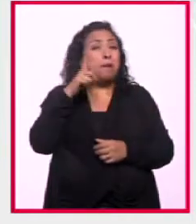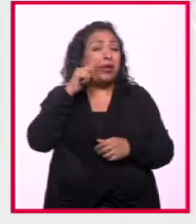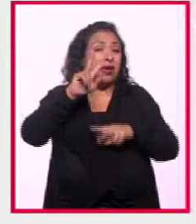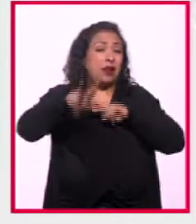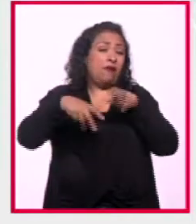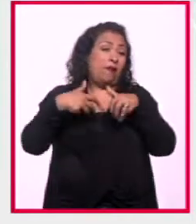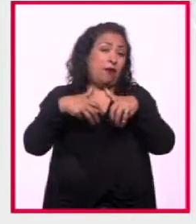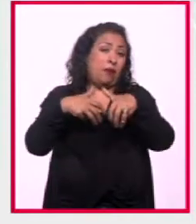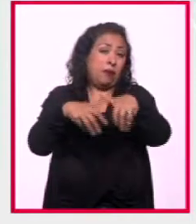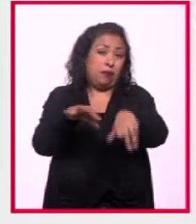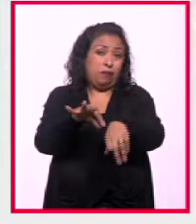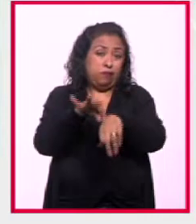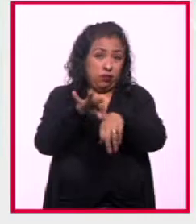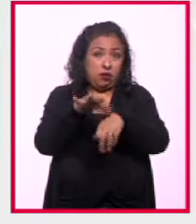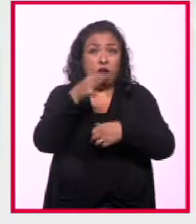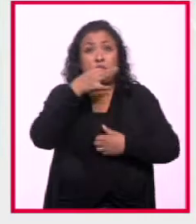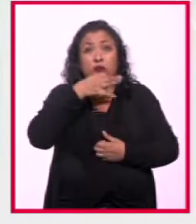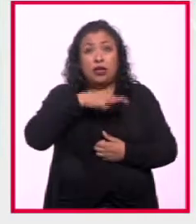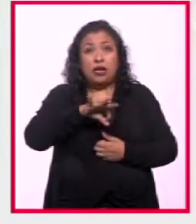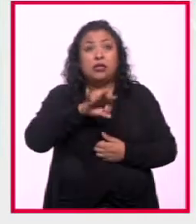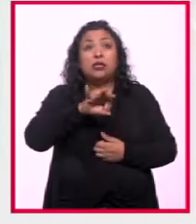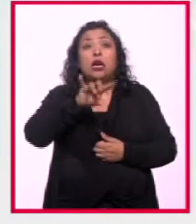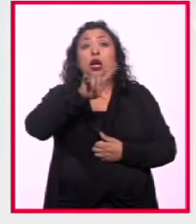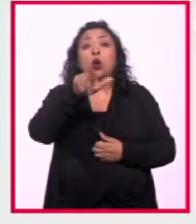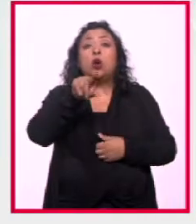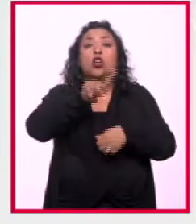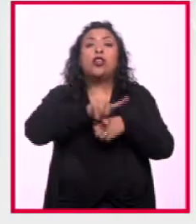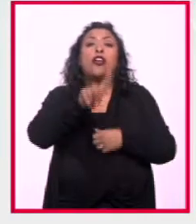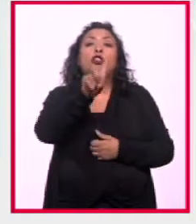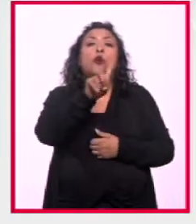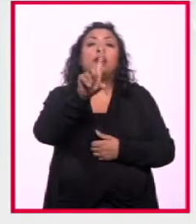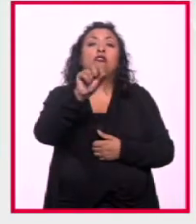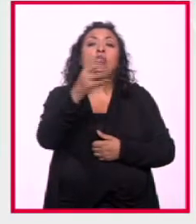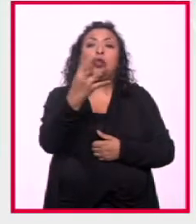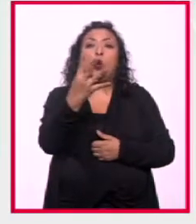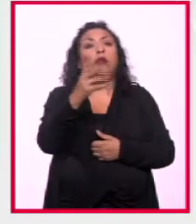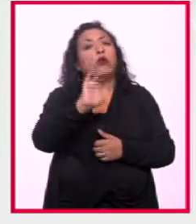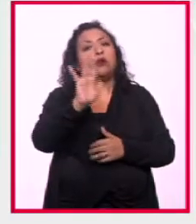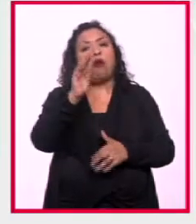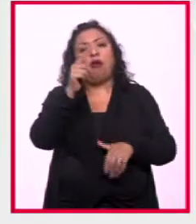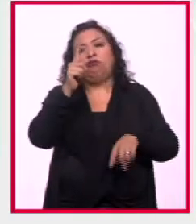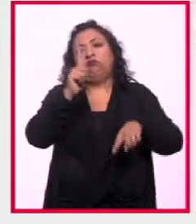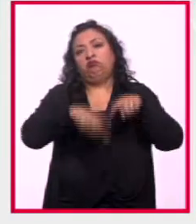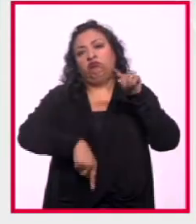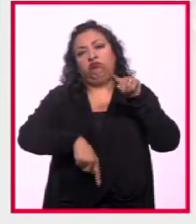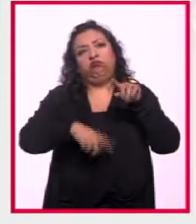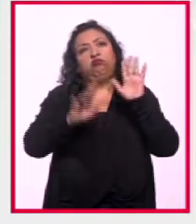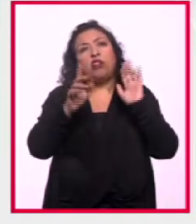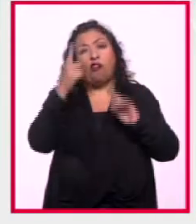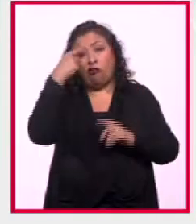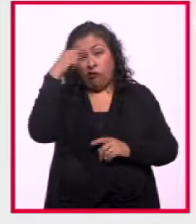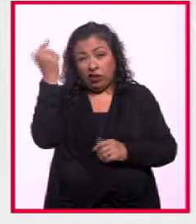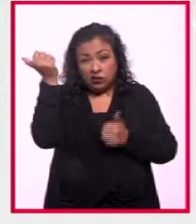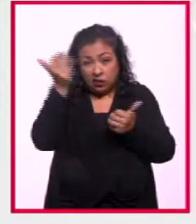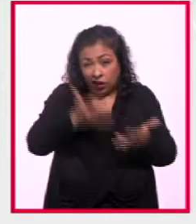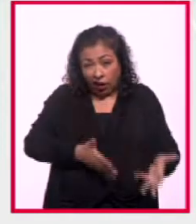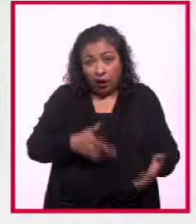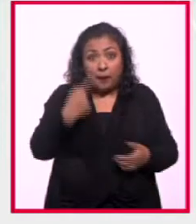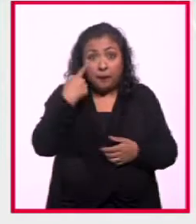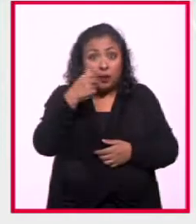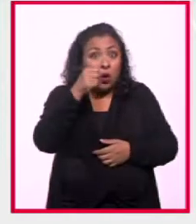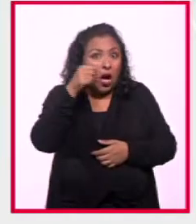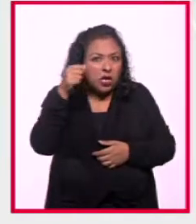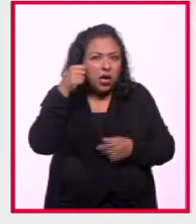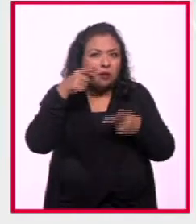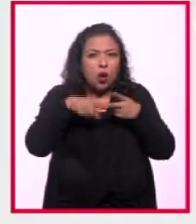mañana ha vivido esta fiesta al domingo 24 estoy comentando los hasta el domingo 24 no es fácil trajera ya hemos visto desde el día de ayer